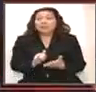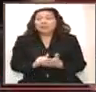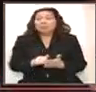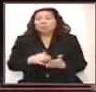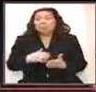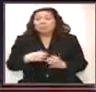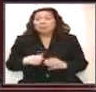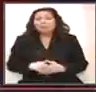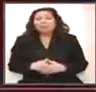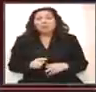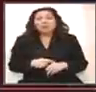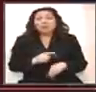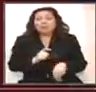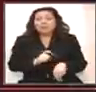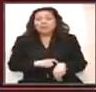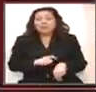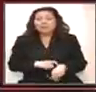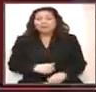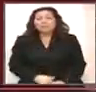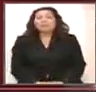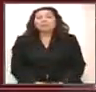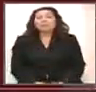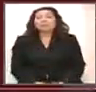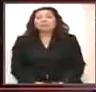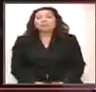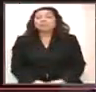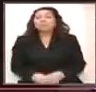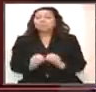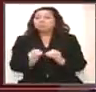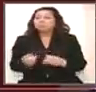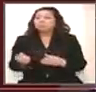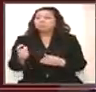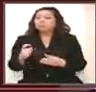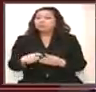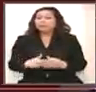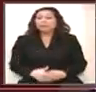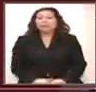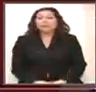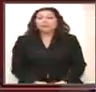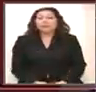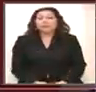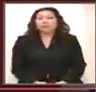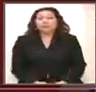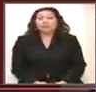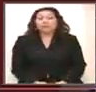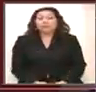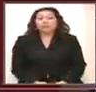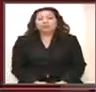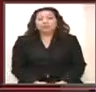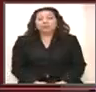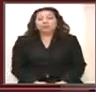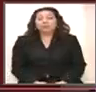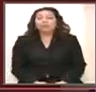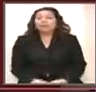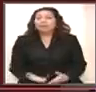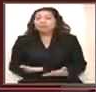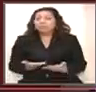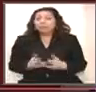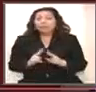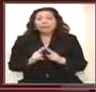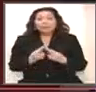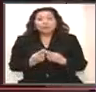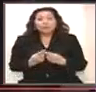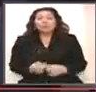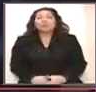puedan ejecutarse a lo largo del tiempo. Un punto adicional es el que debo mencionar, es la reciente